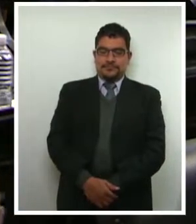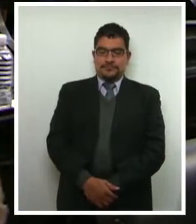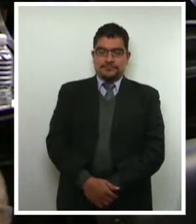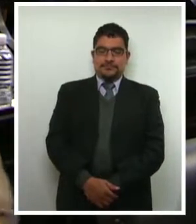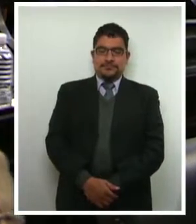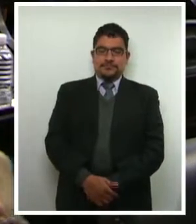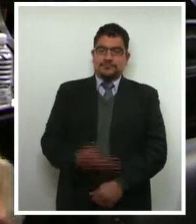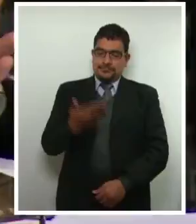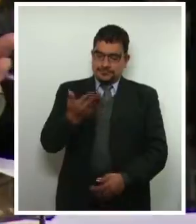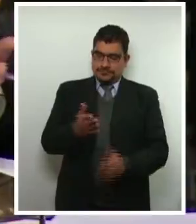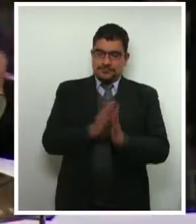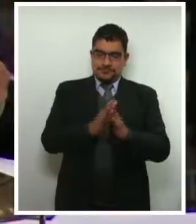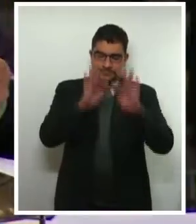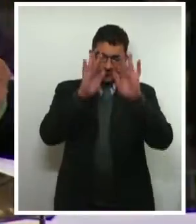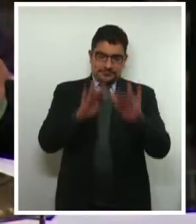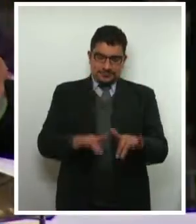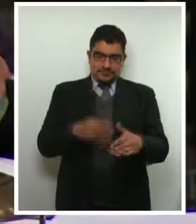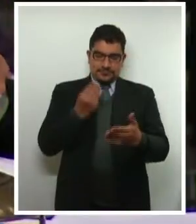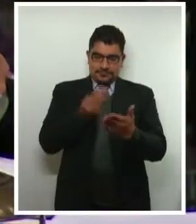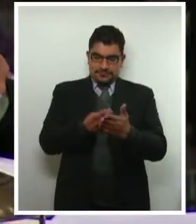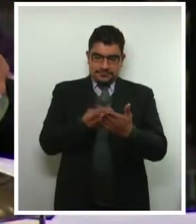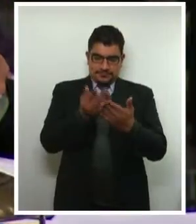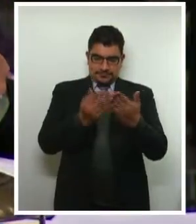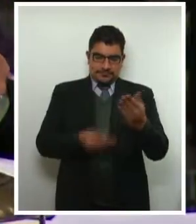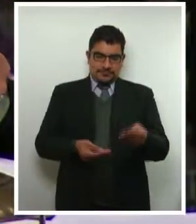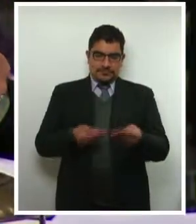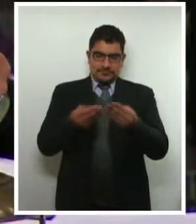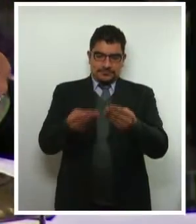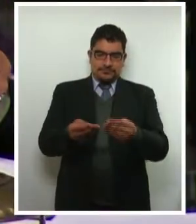Por favor, por escrito su reserva.